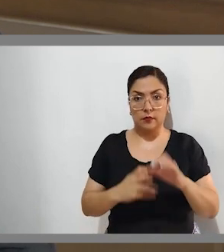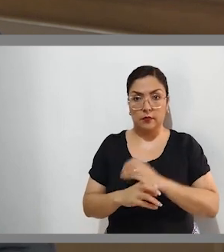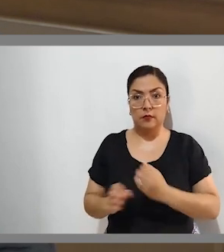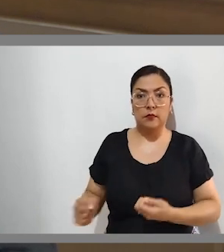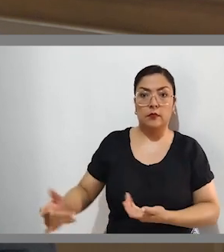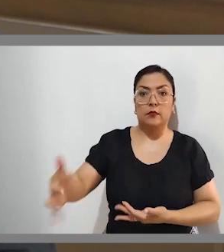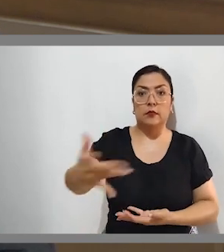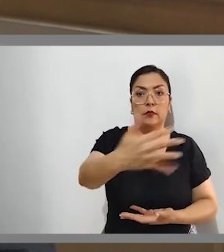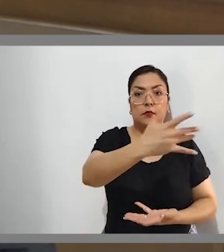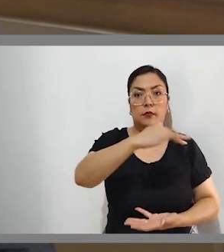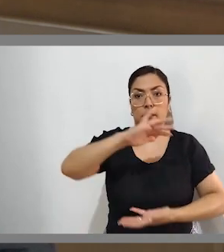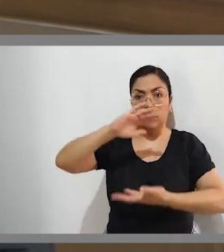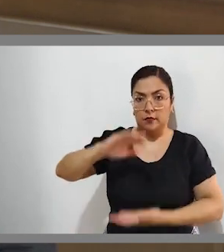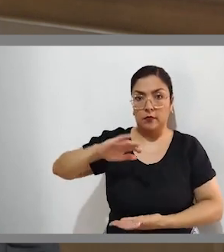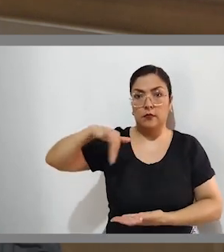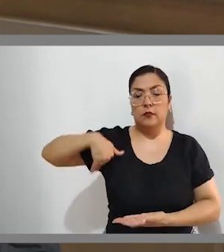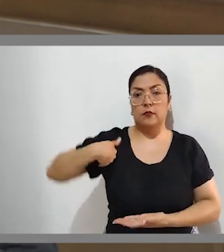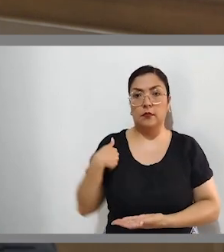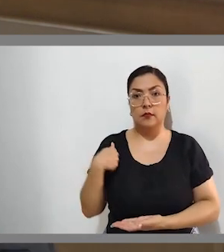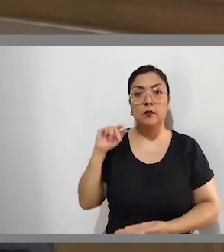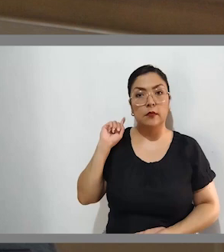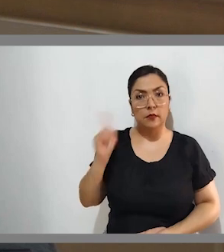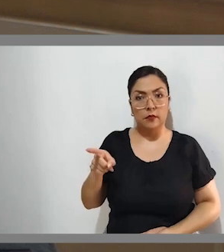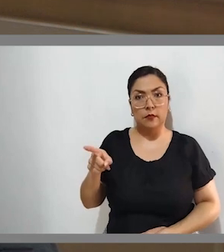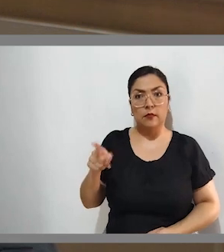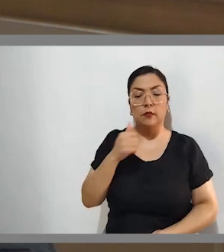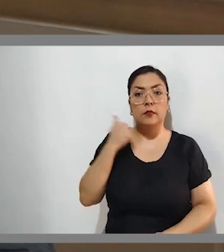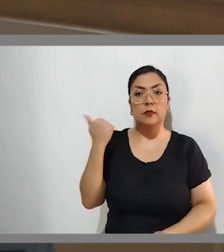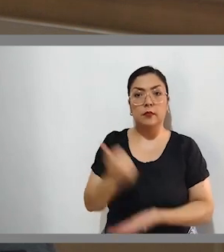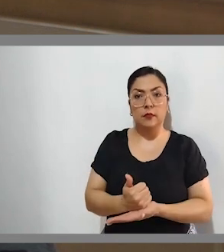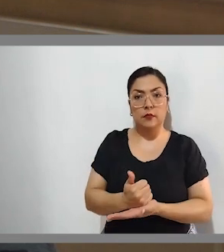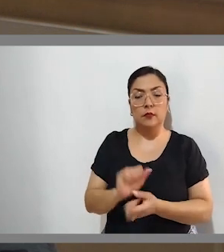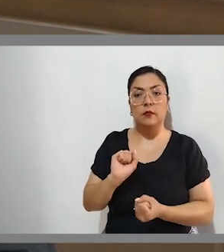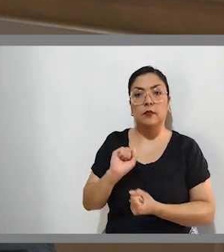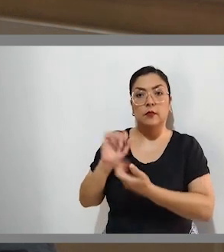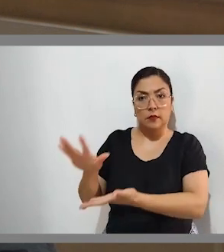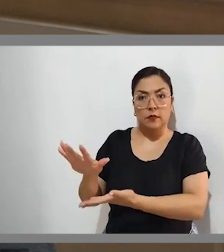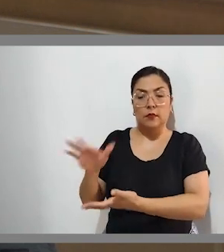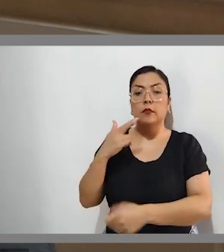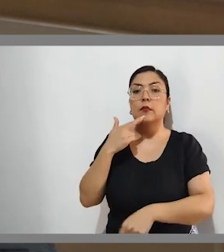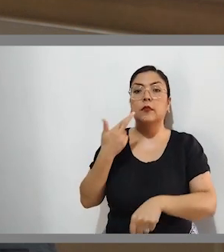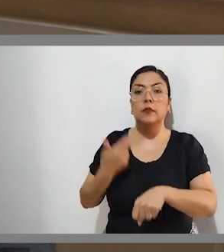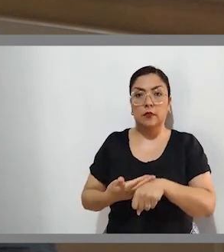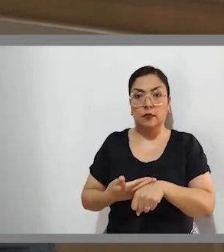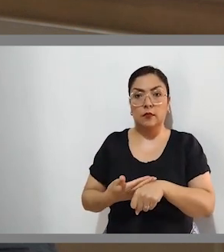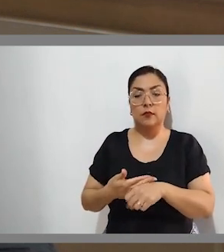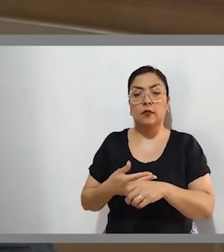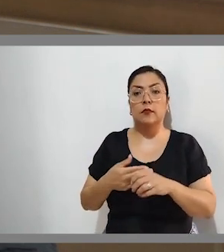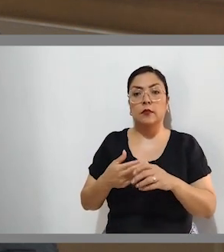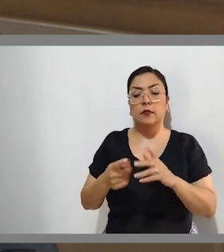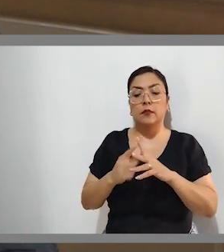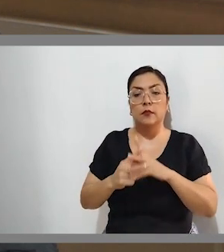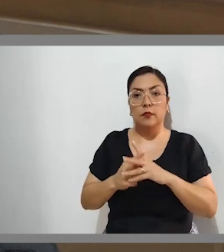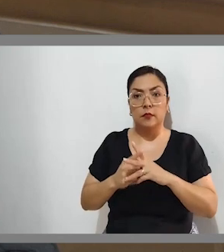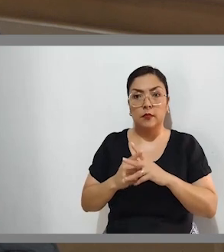comités, en este caso municipales, que son los encargados de realizar los cómputos electorales, que significa el cotejo